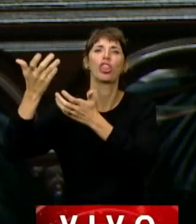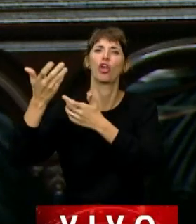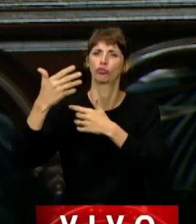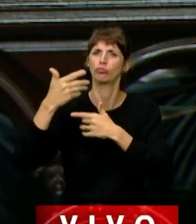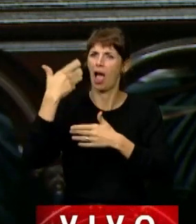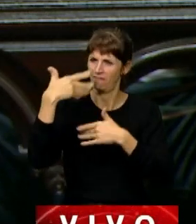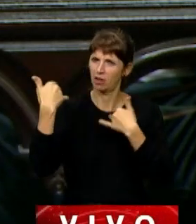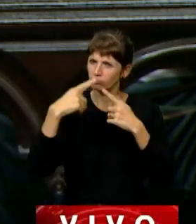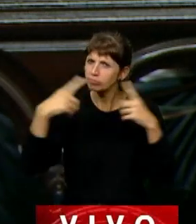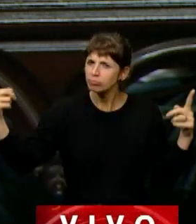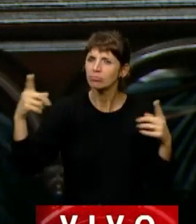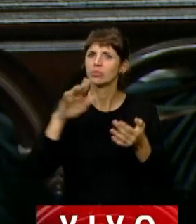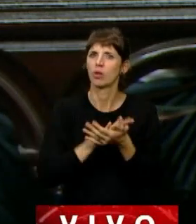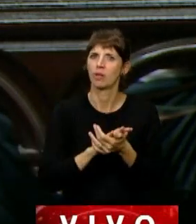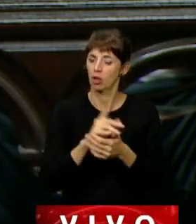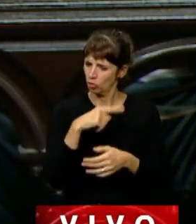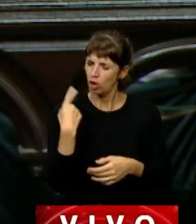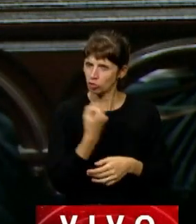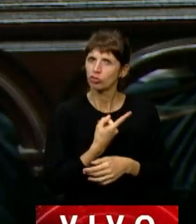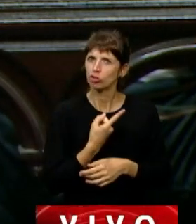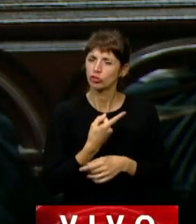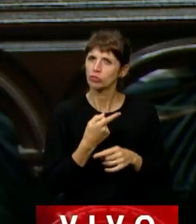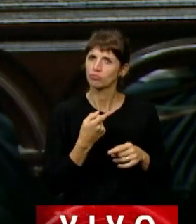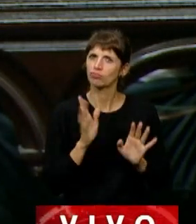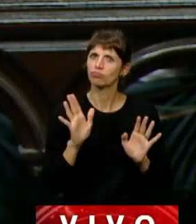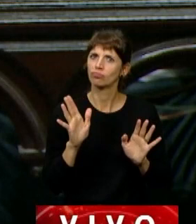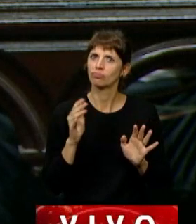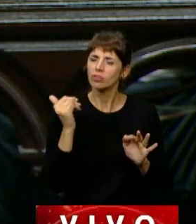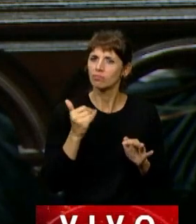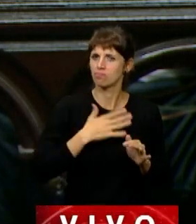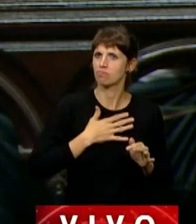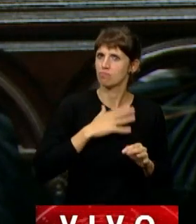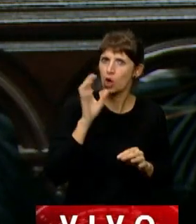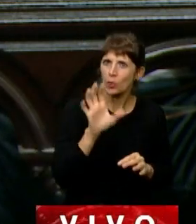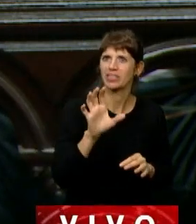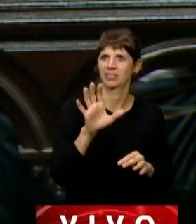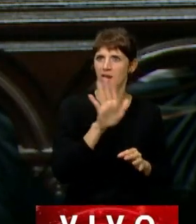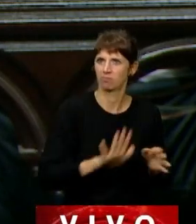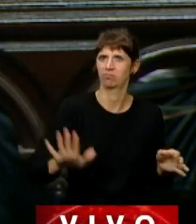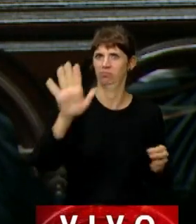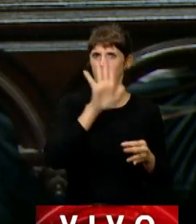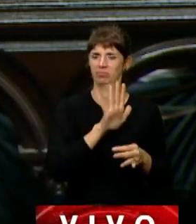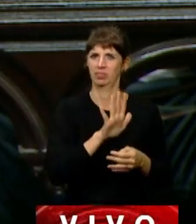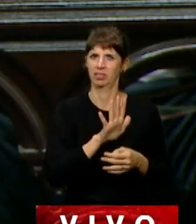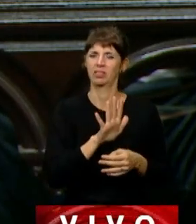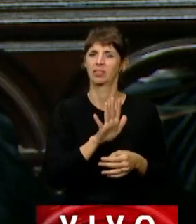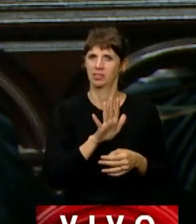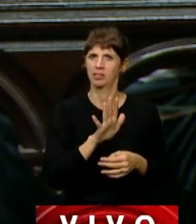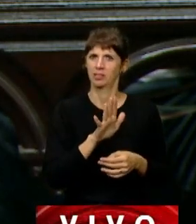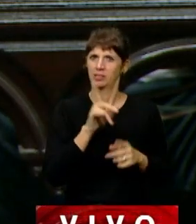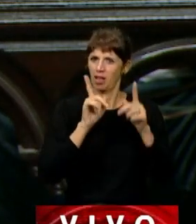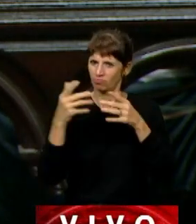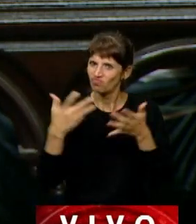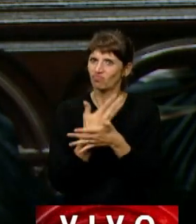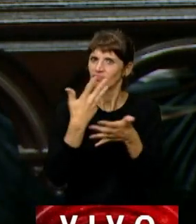tema de los incendios. Nosotros los estamos viviendo con especial intensidad en nuestra provincia, en nuestra zona, en nuestra región, particularmente algunos de